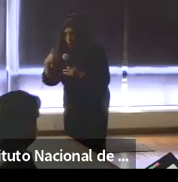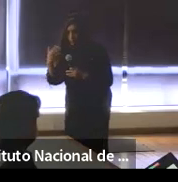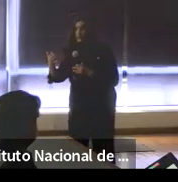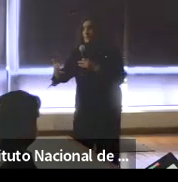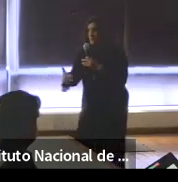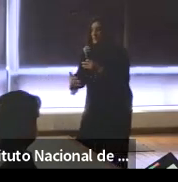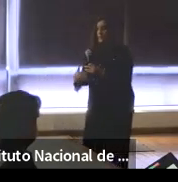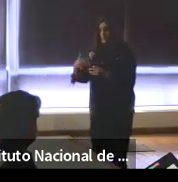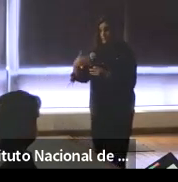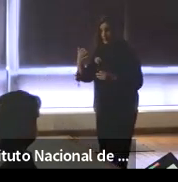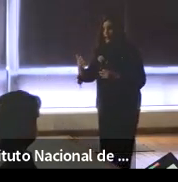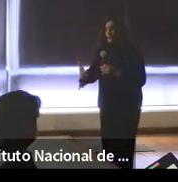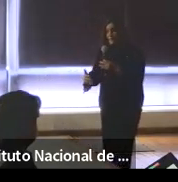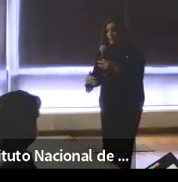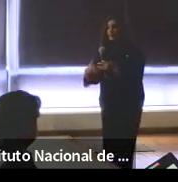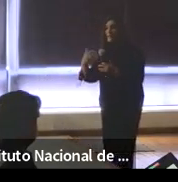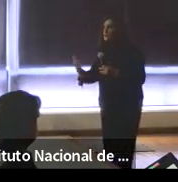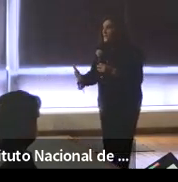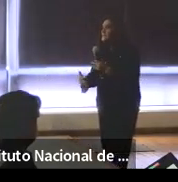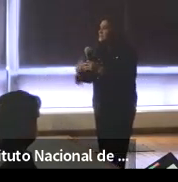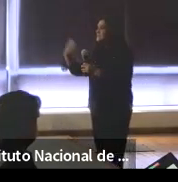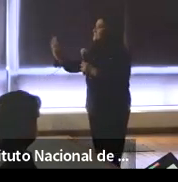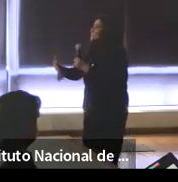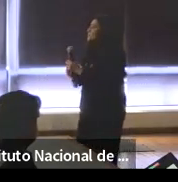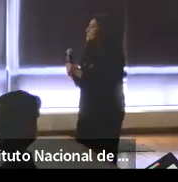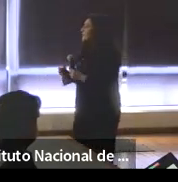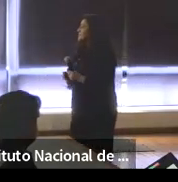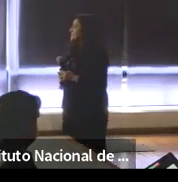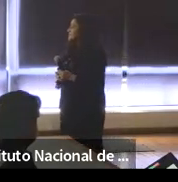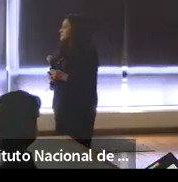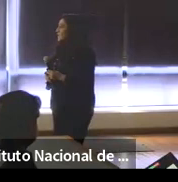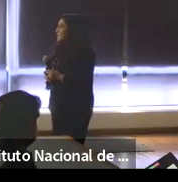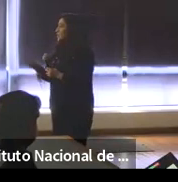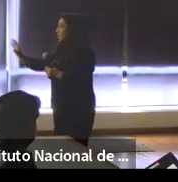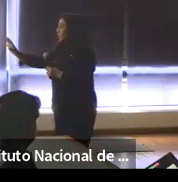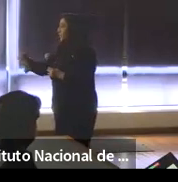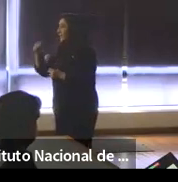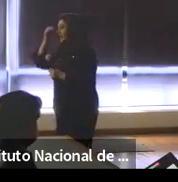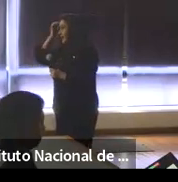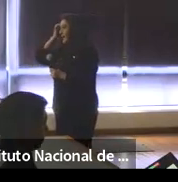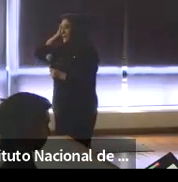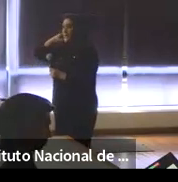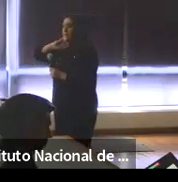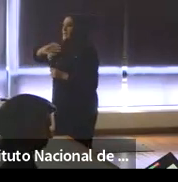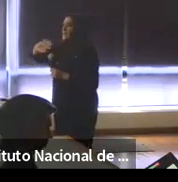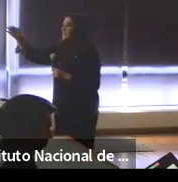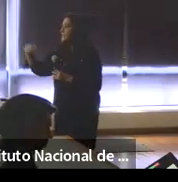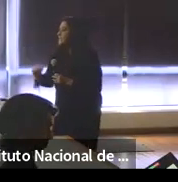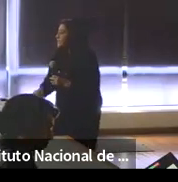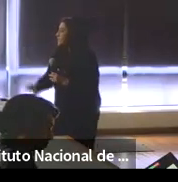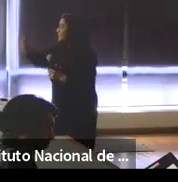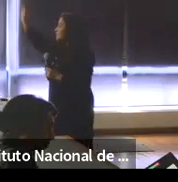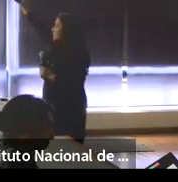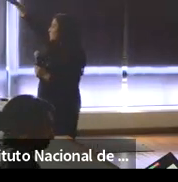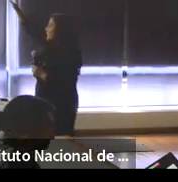pero justamente el trabajo de las organizaciones es modificar eso y no porque haya niveles